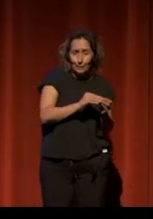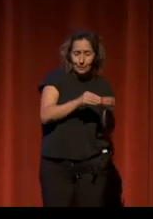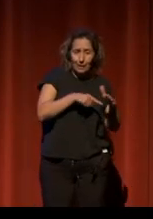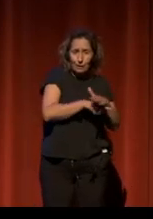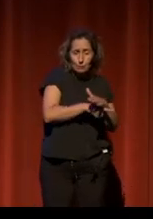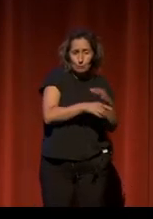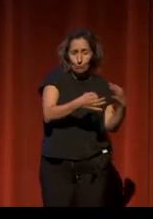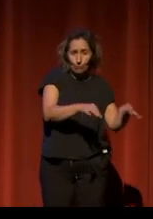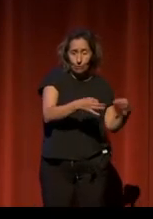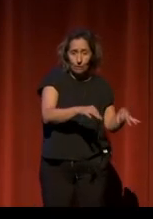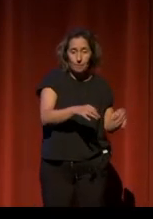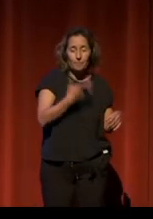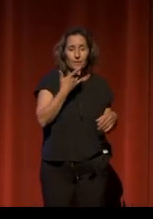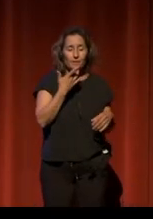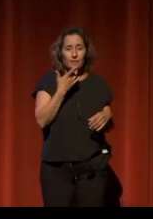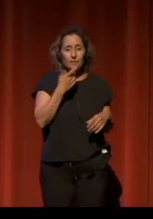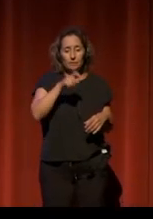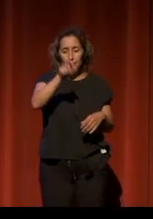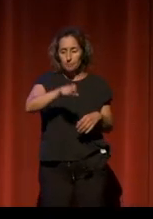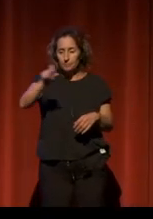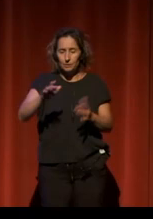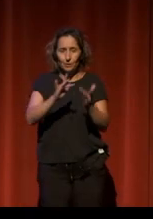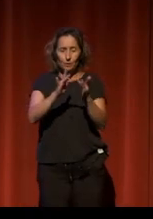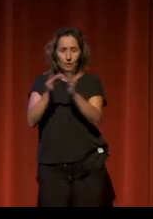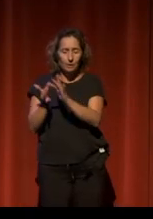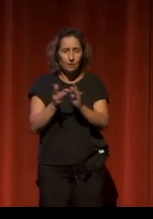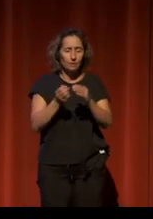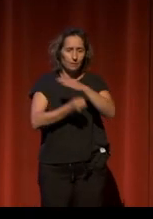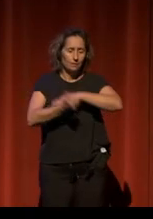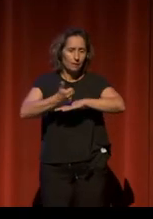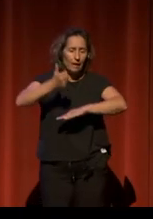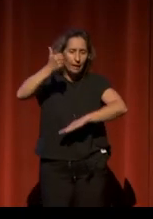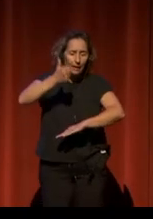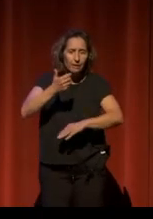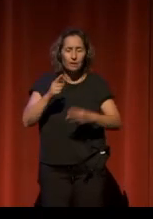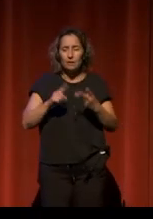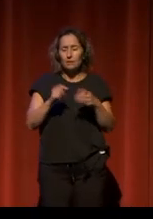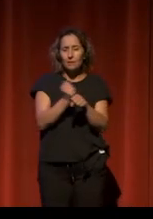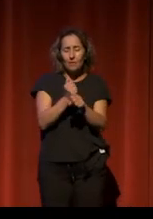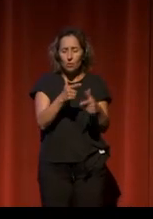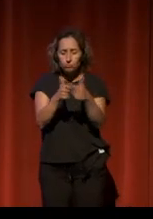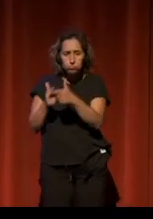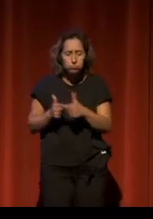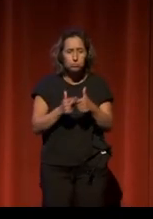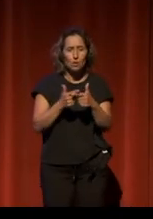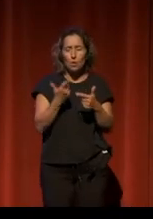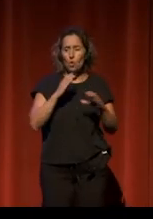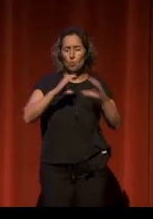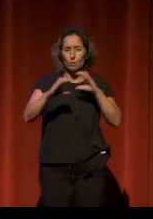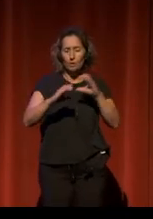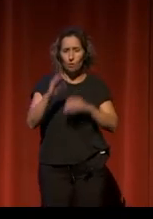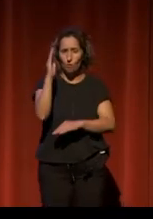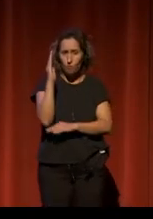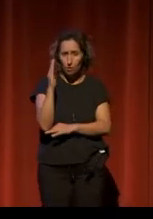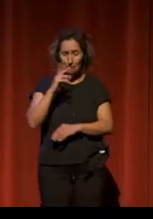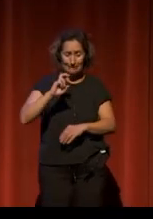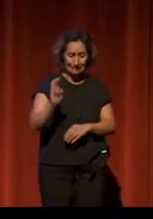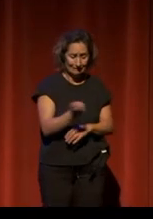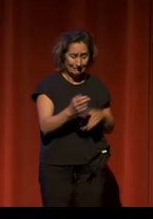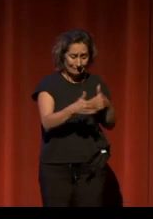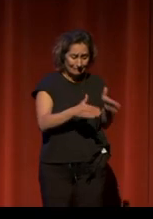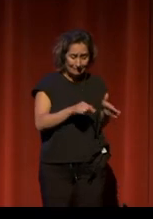a Bueno pues conceptos como las relaciones impersonales las jerarquías la división del trabajo las comunicaciones formales no se